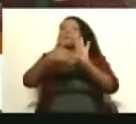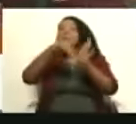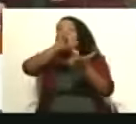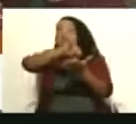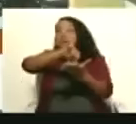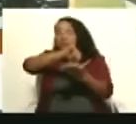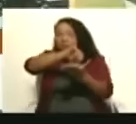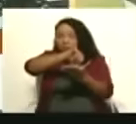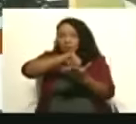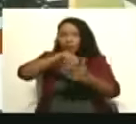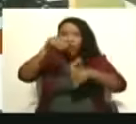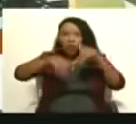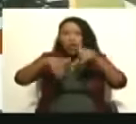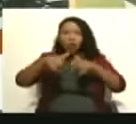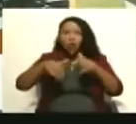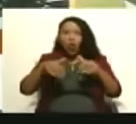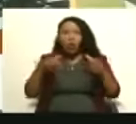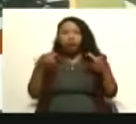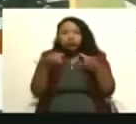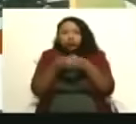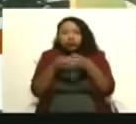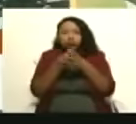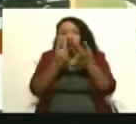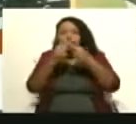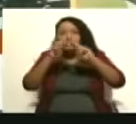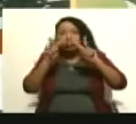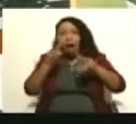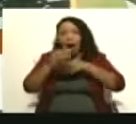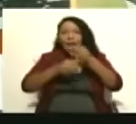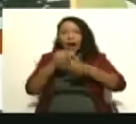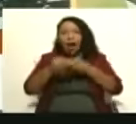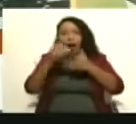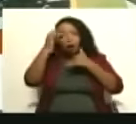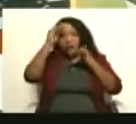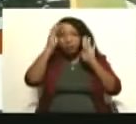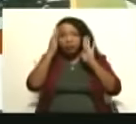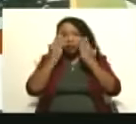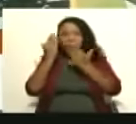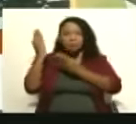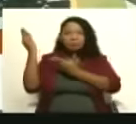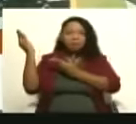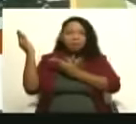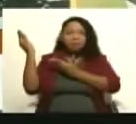cuadrantes de paz. Ahora, sí. Atención, firme.